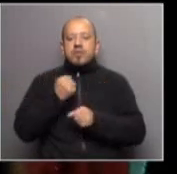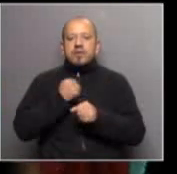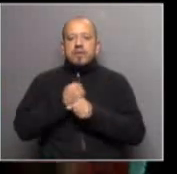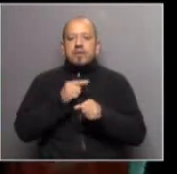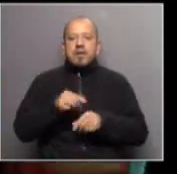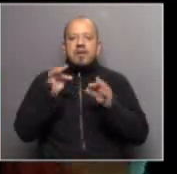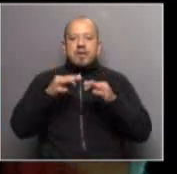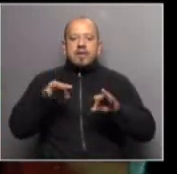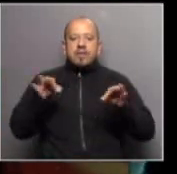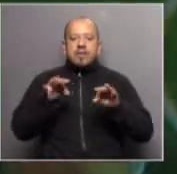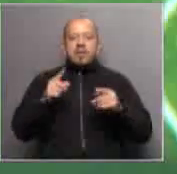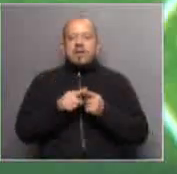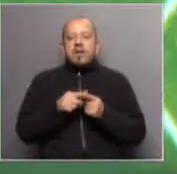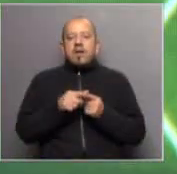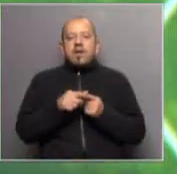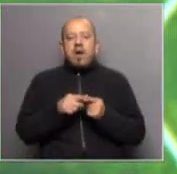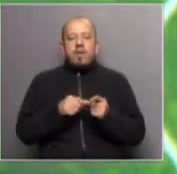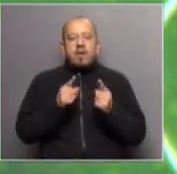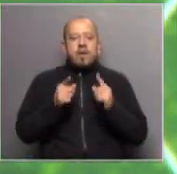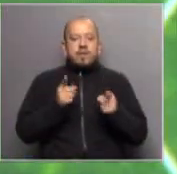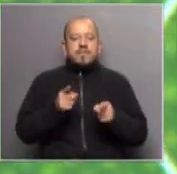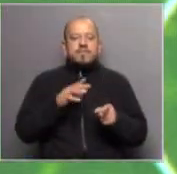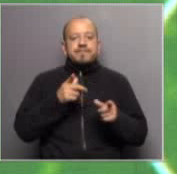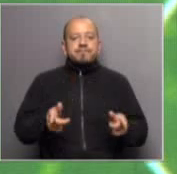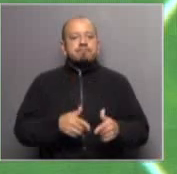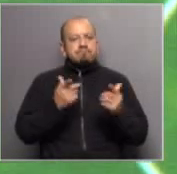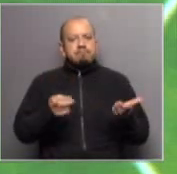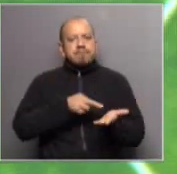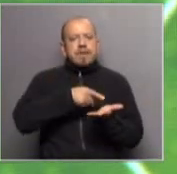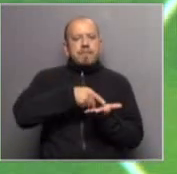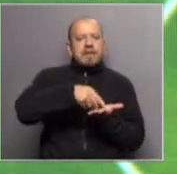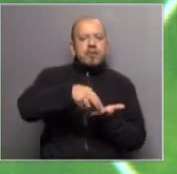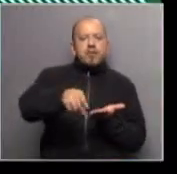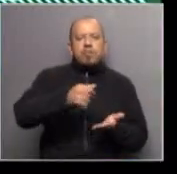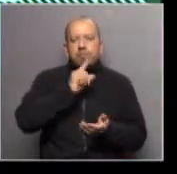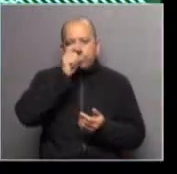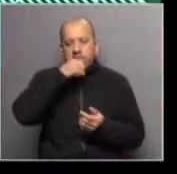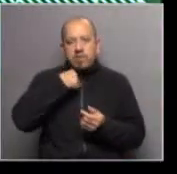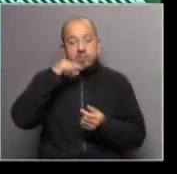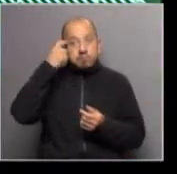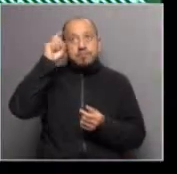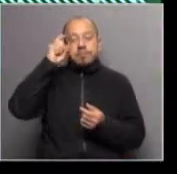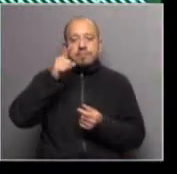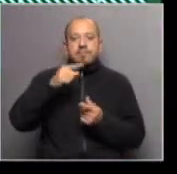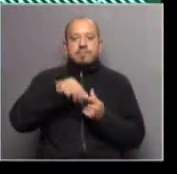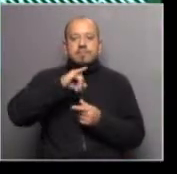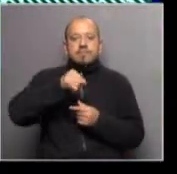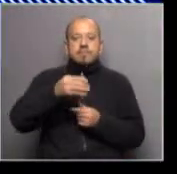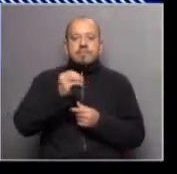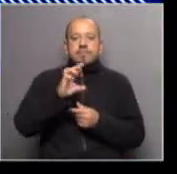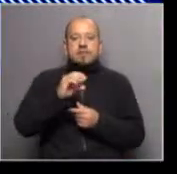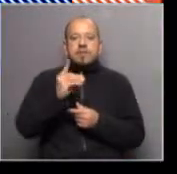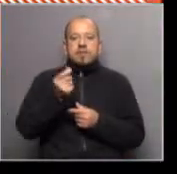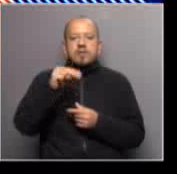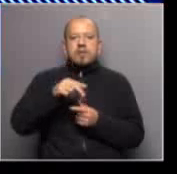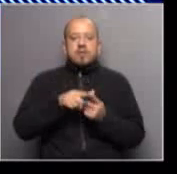canciones. Muy bien, pero también las canciones te aparecen cuando andás paseando por Montevideo, ¿verdad? Que fue lo que pasó con Jordan. Contame un poco esa